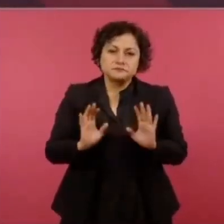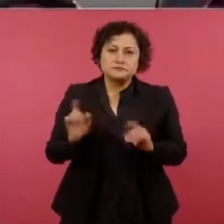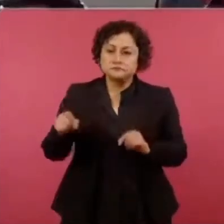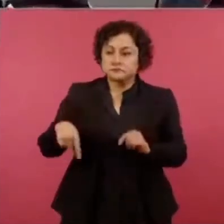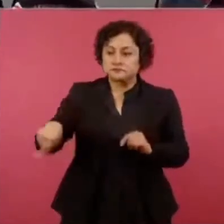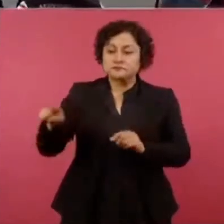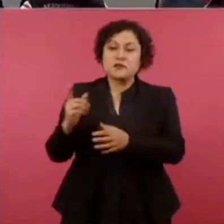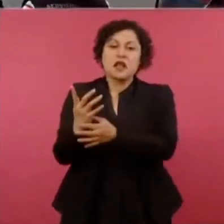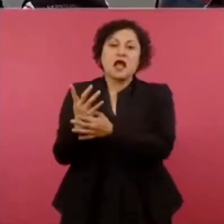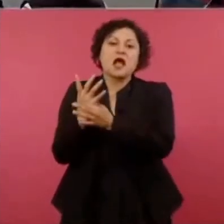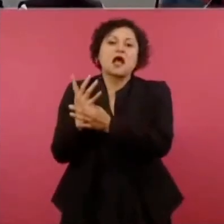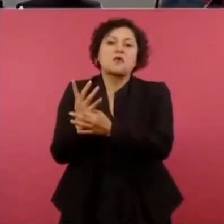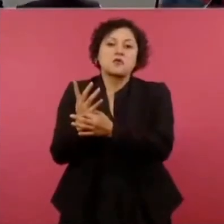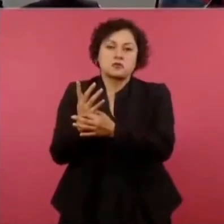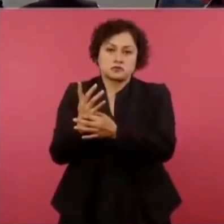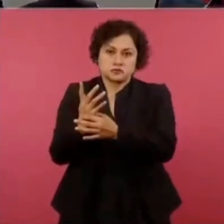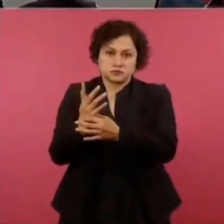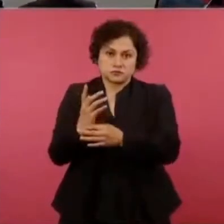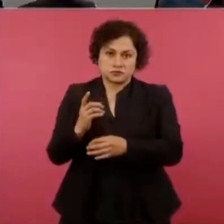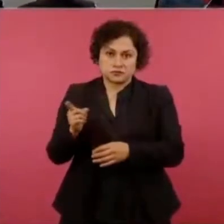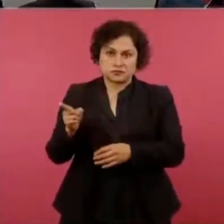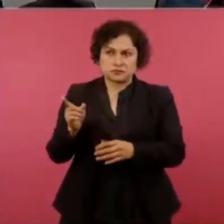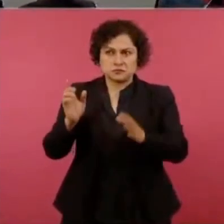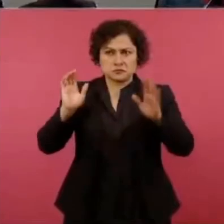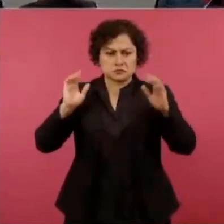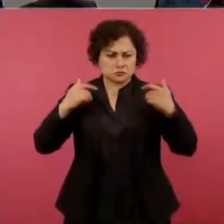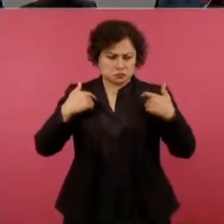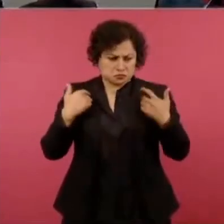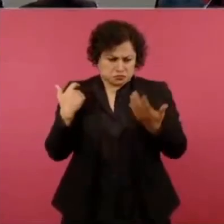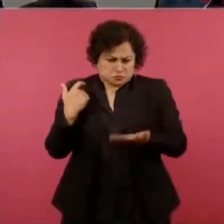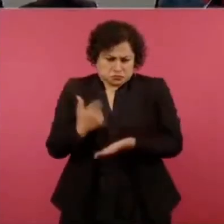nada más ellos pagaban impuestos.